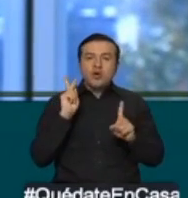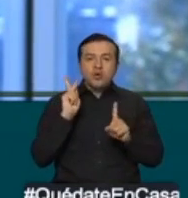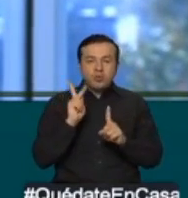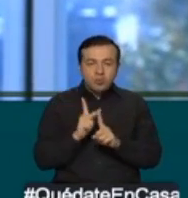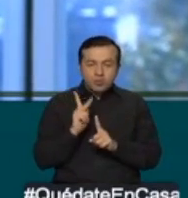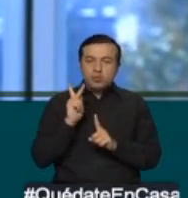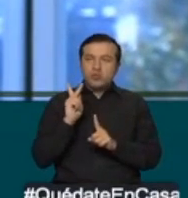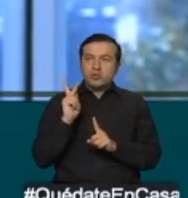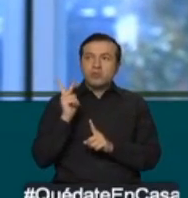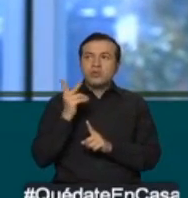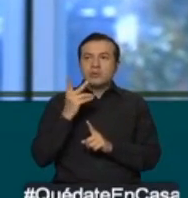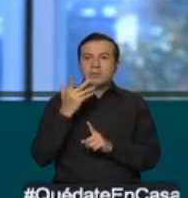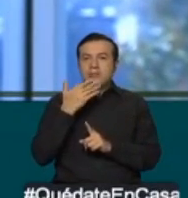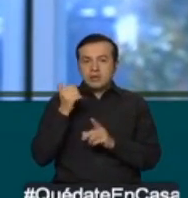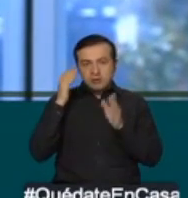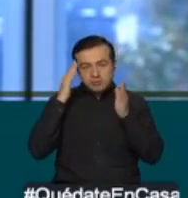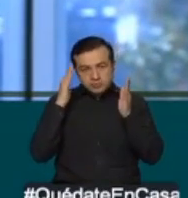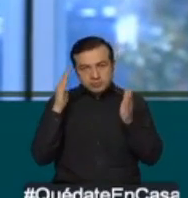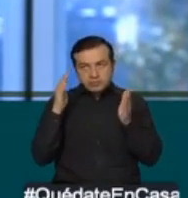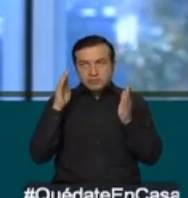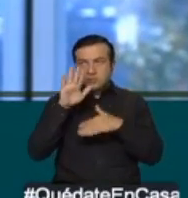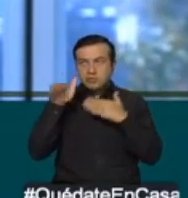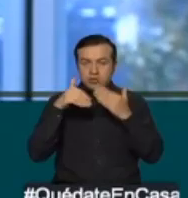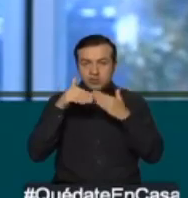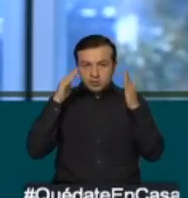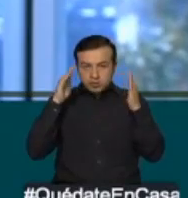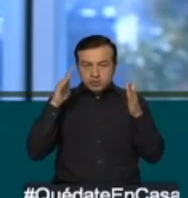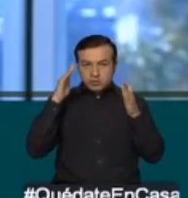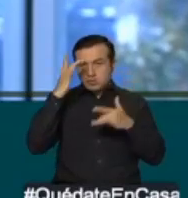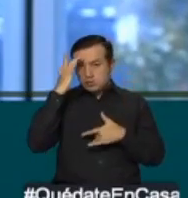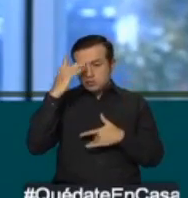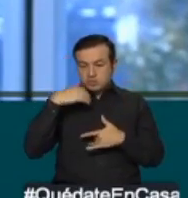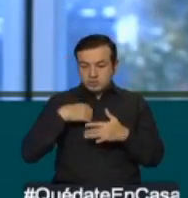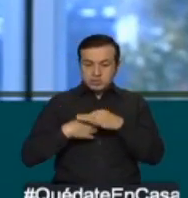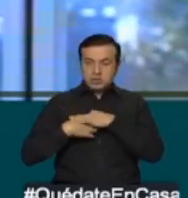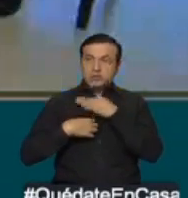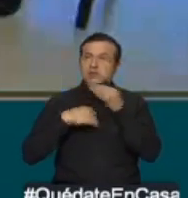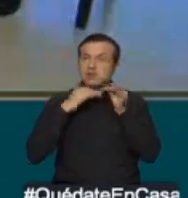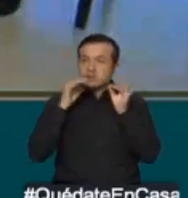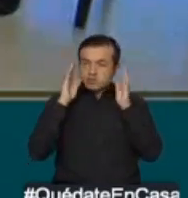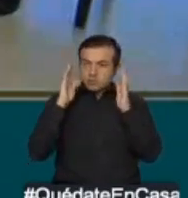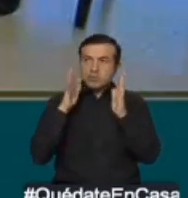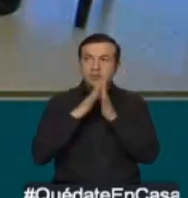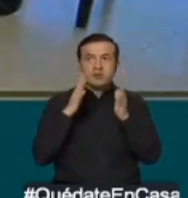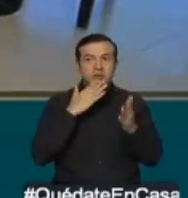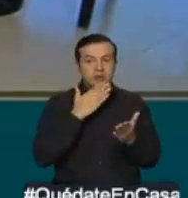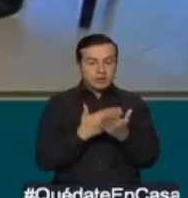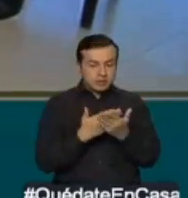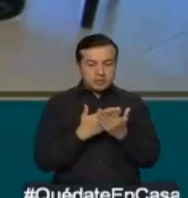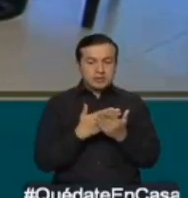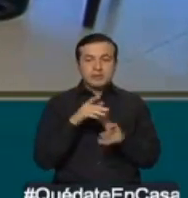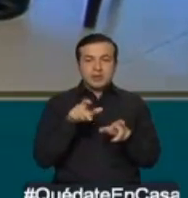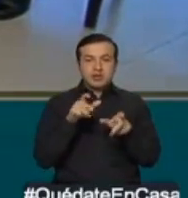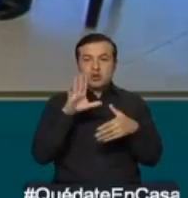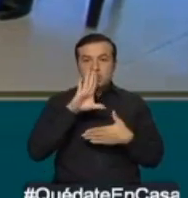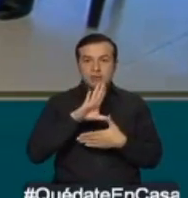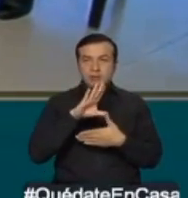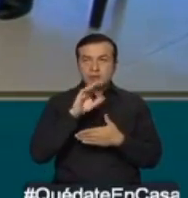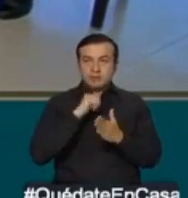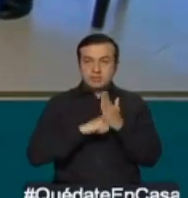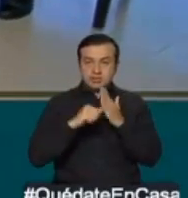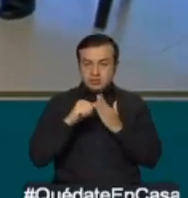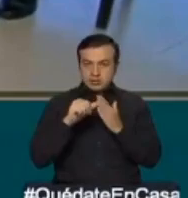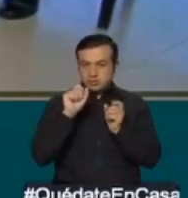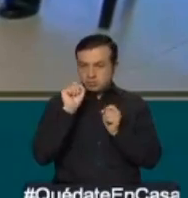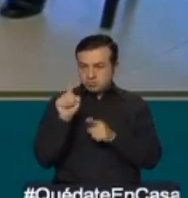y más bien poder concentrarnos nuevamente todos en la atención del cobi 19 de acuerdo muchas gracias jonathan carrera de radio américa para el ministro